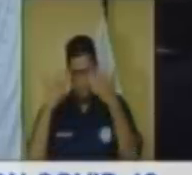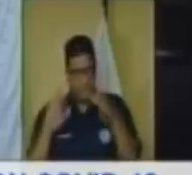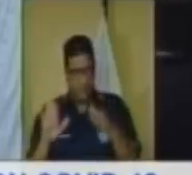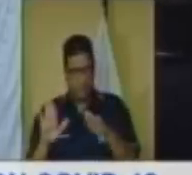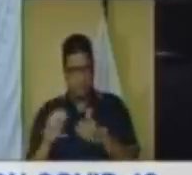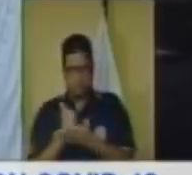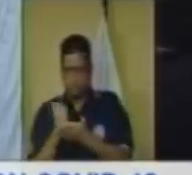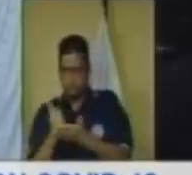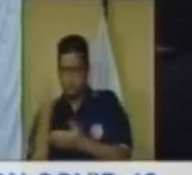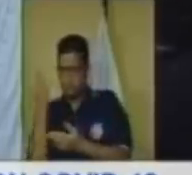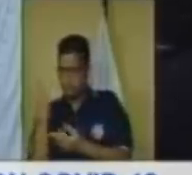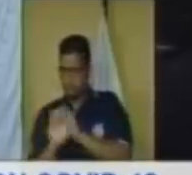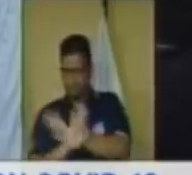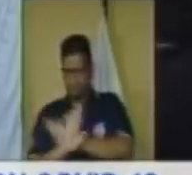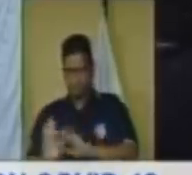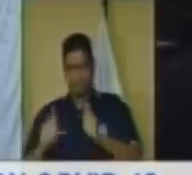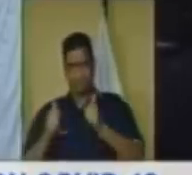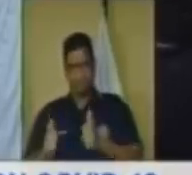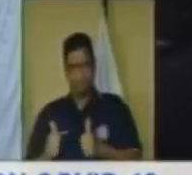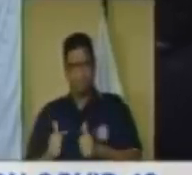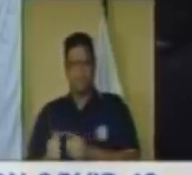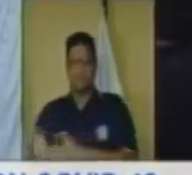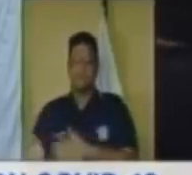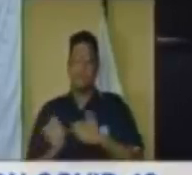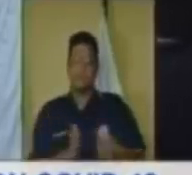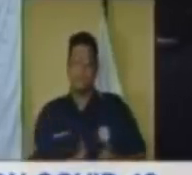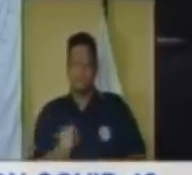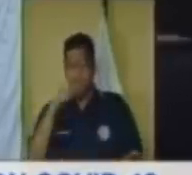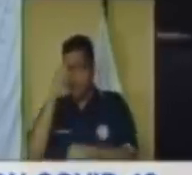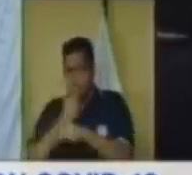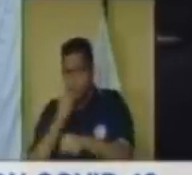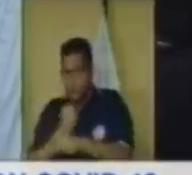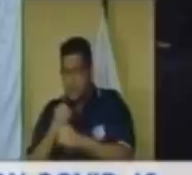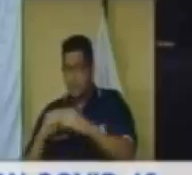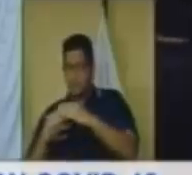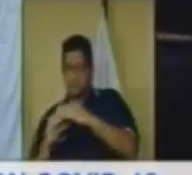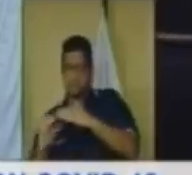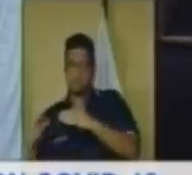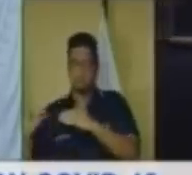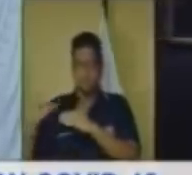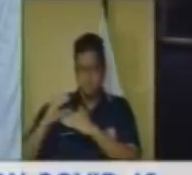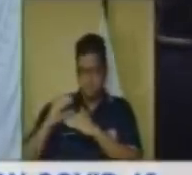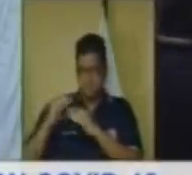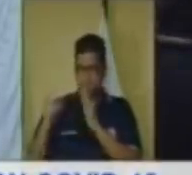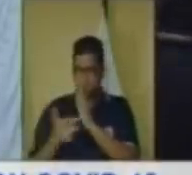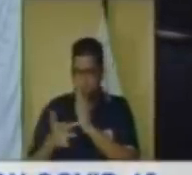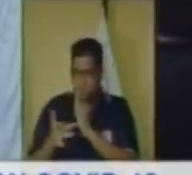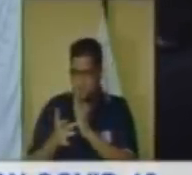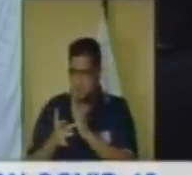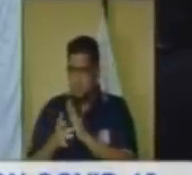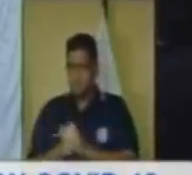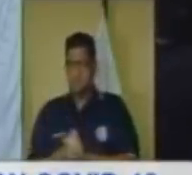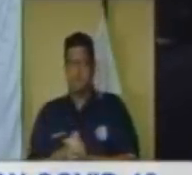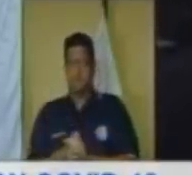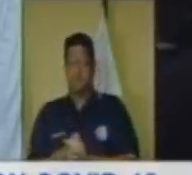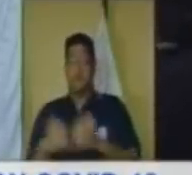Economía, el Ministerio de Salud, el Ministerio de Educación, el Ministerio de Finanzas y el CACIF.